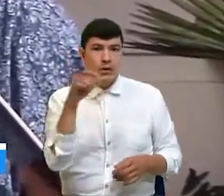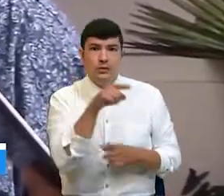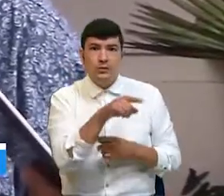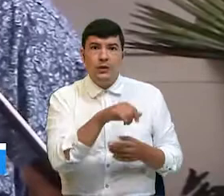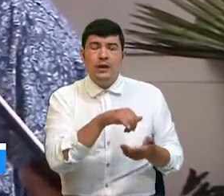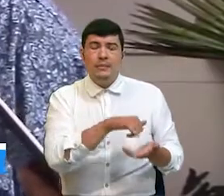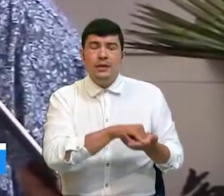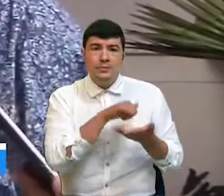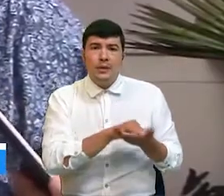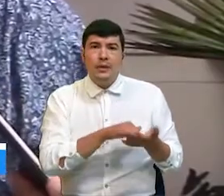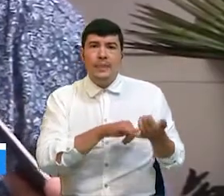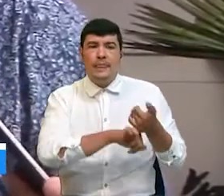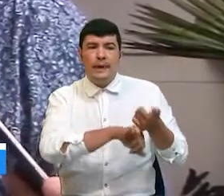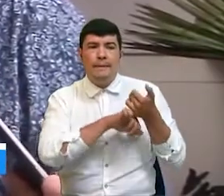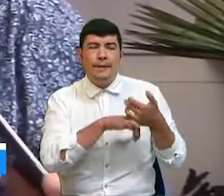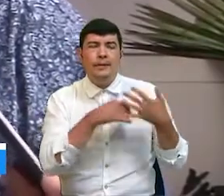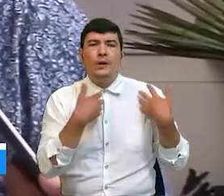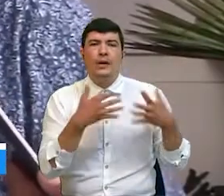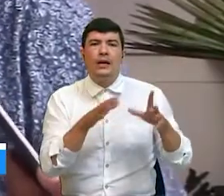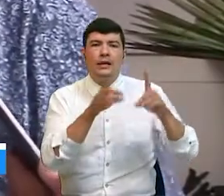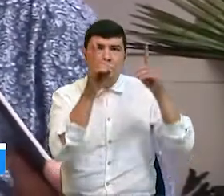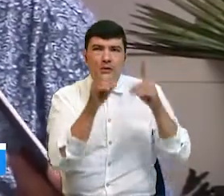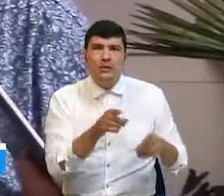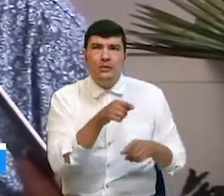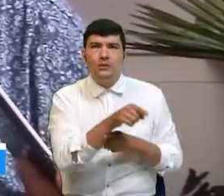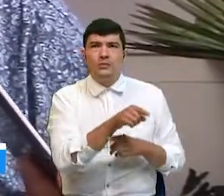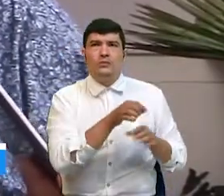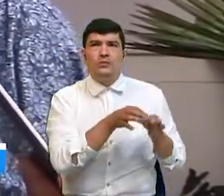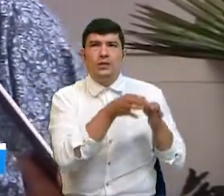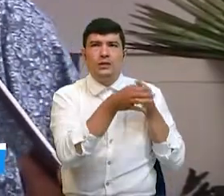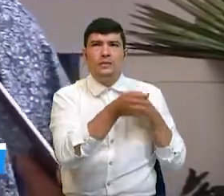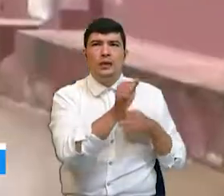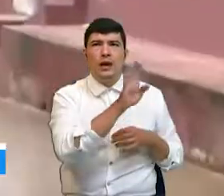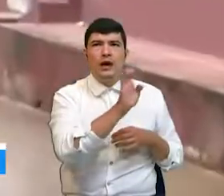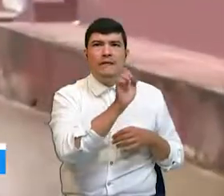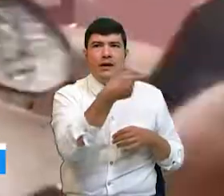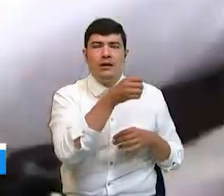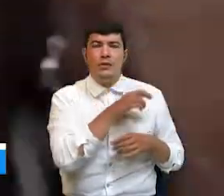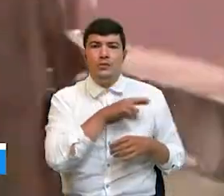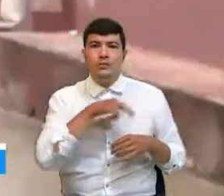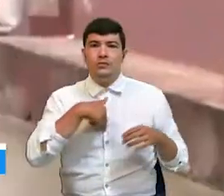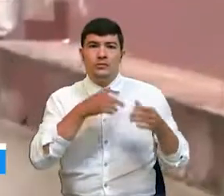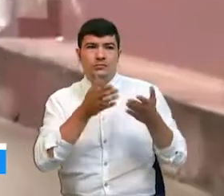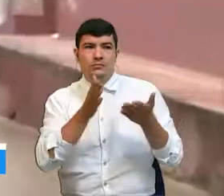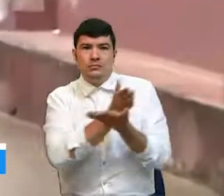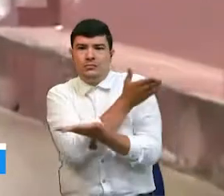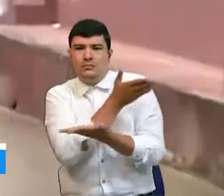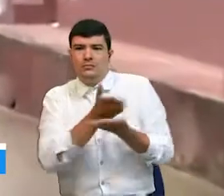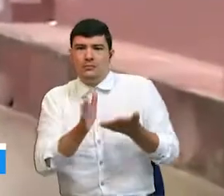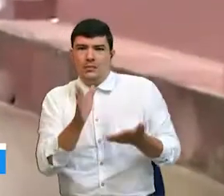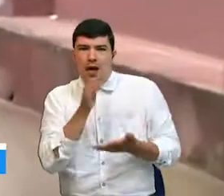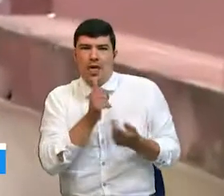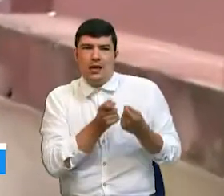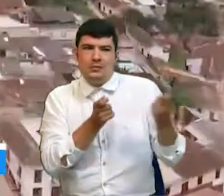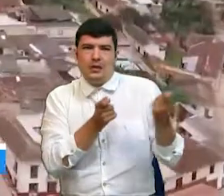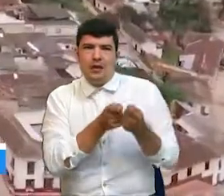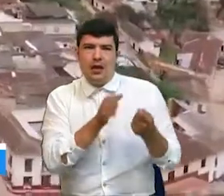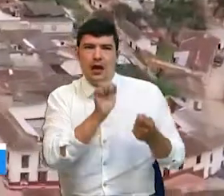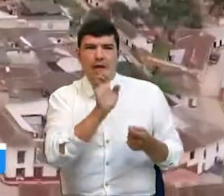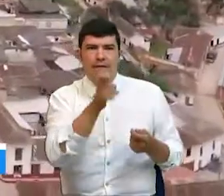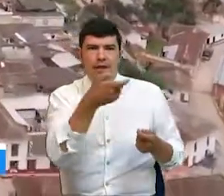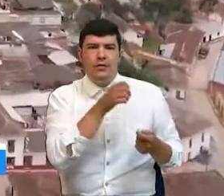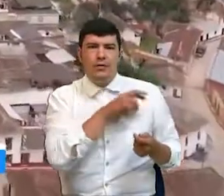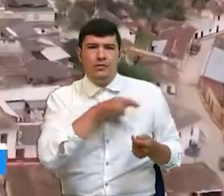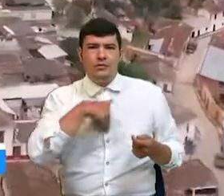directamente de cualquier decisión que se tome desde abril humaine si usted donde nosotros no compartimos ni siquiera límites con ábrego y